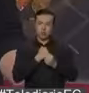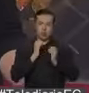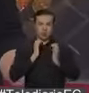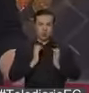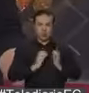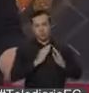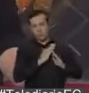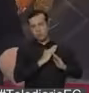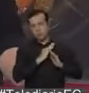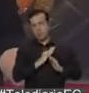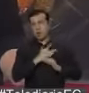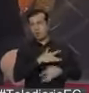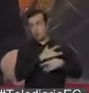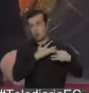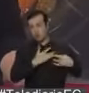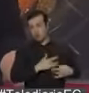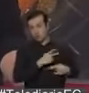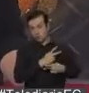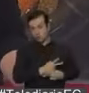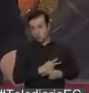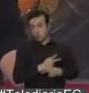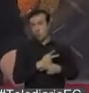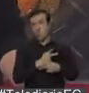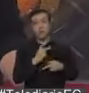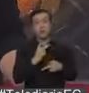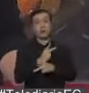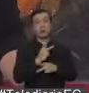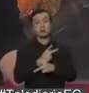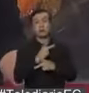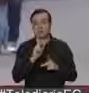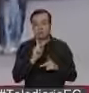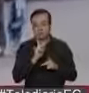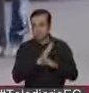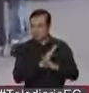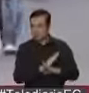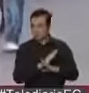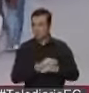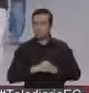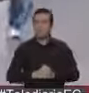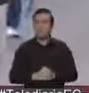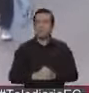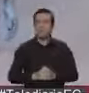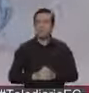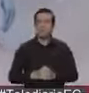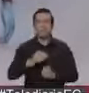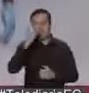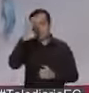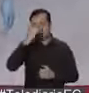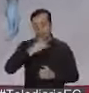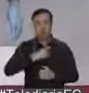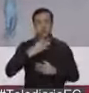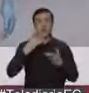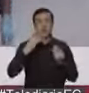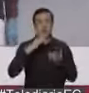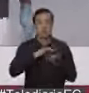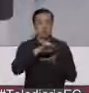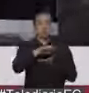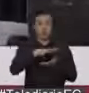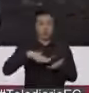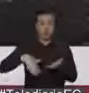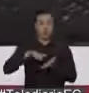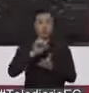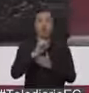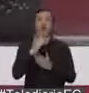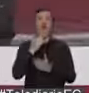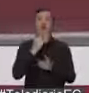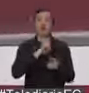y proteger el corazón para evitar ser vulnerables al virus. Con la decisión de la mayoría de los cantones del país de pasar